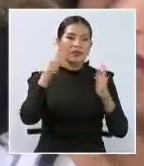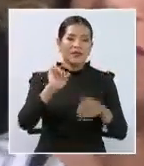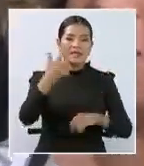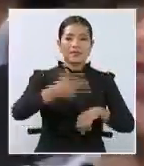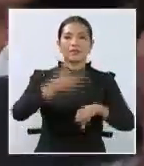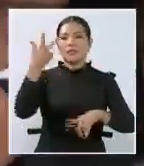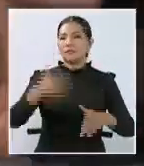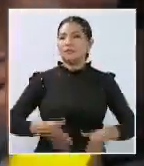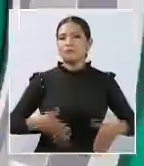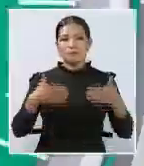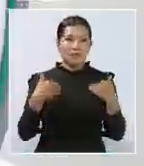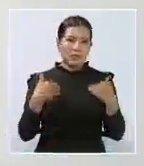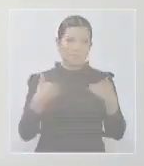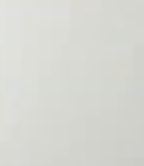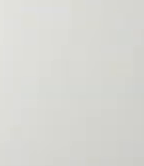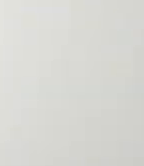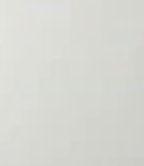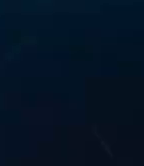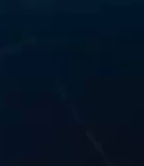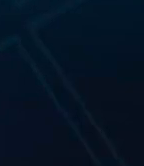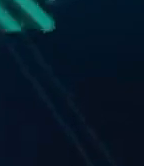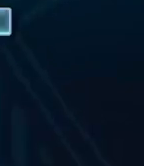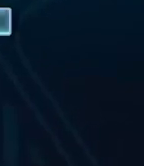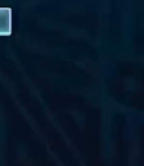¿ok? Bueno, espérenos.